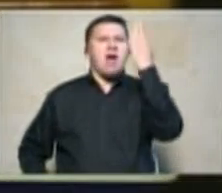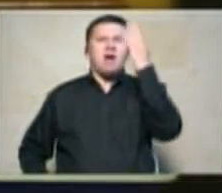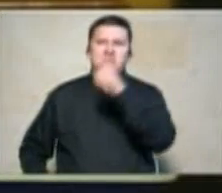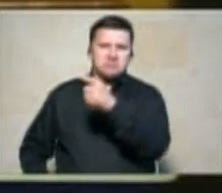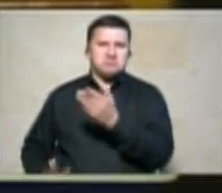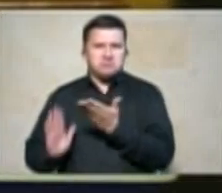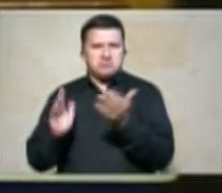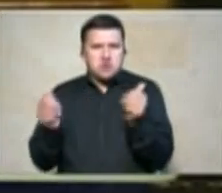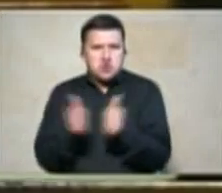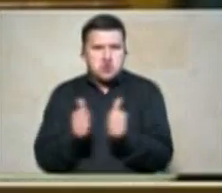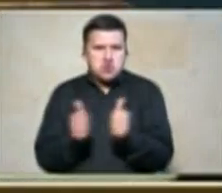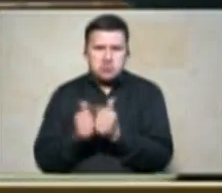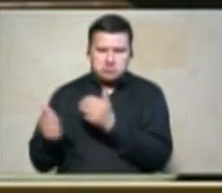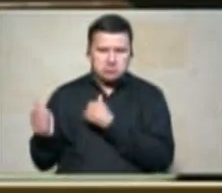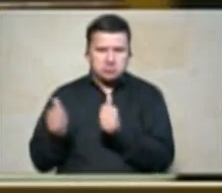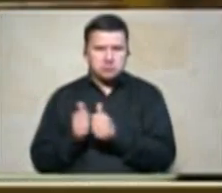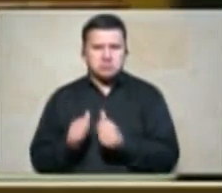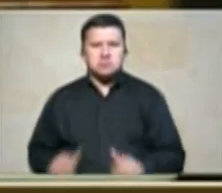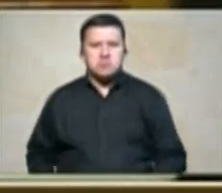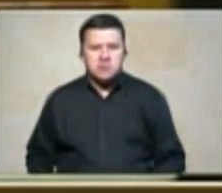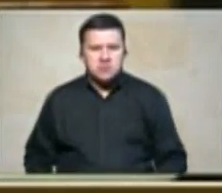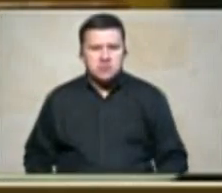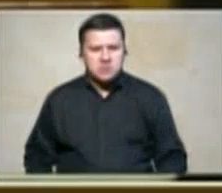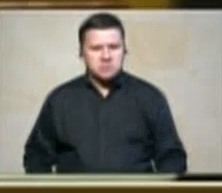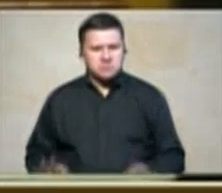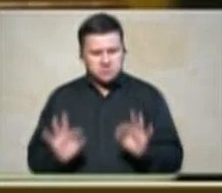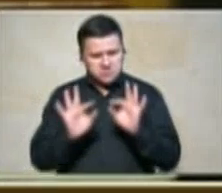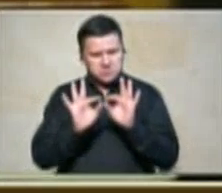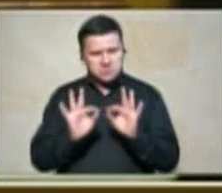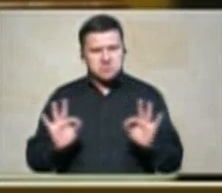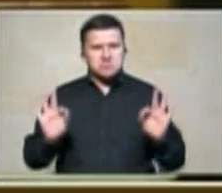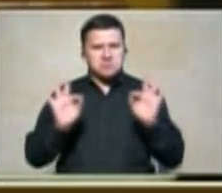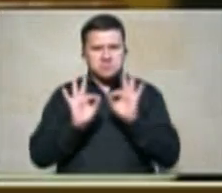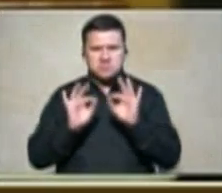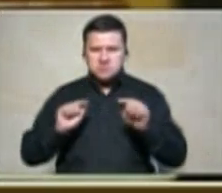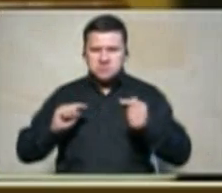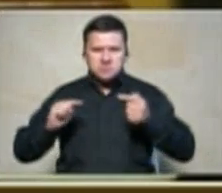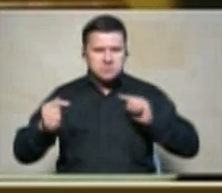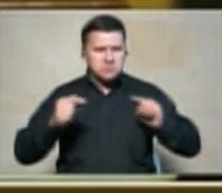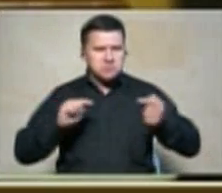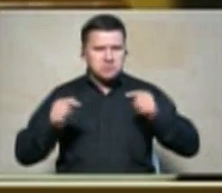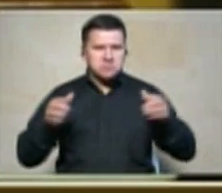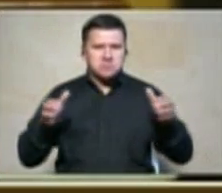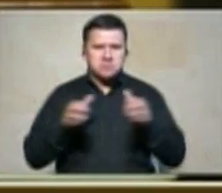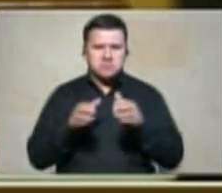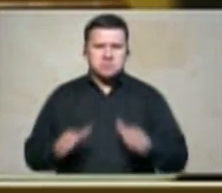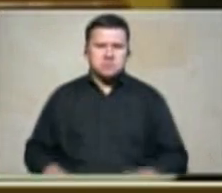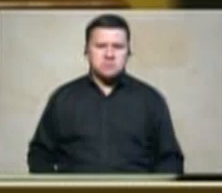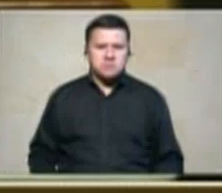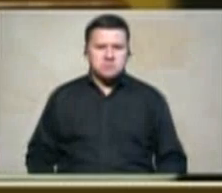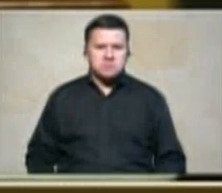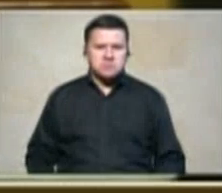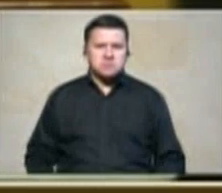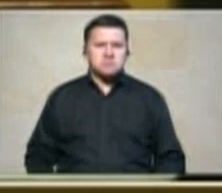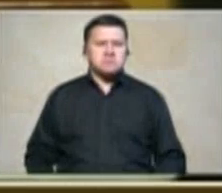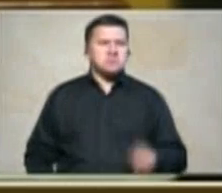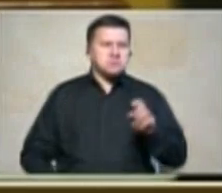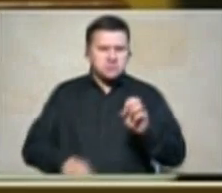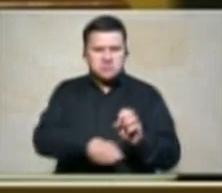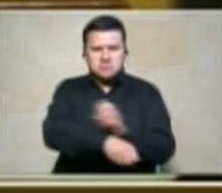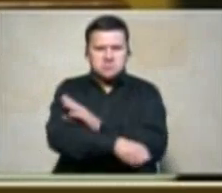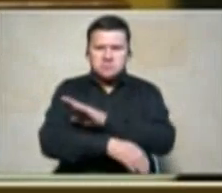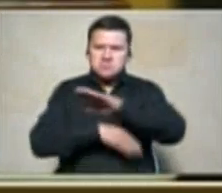importantísimo debate que tiene que sensibilizar al país sobre lo que está ocurriendo en Colombia.